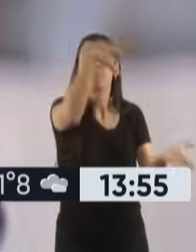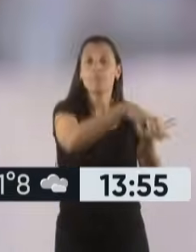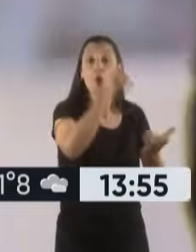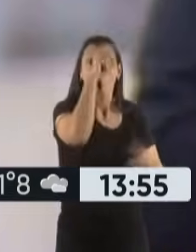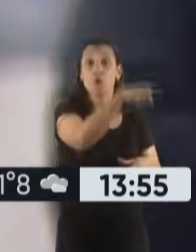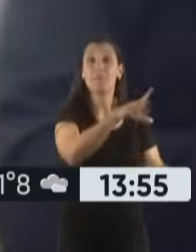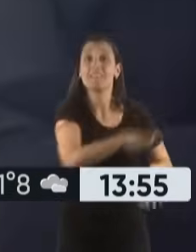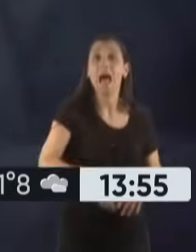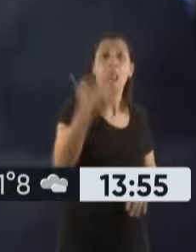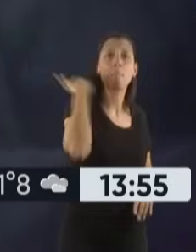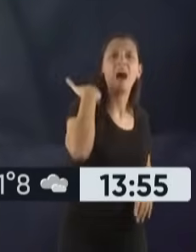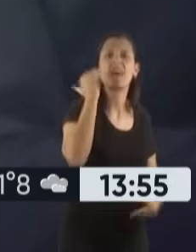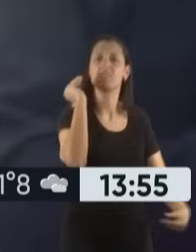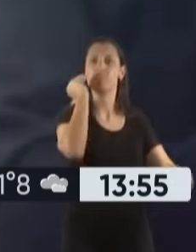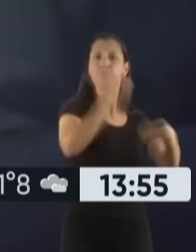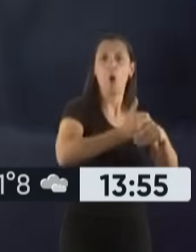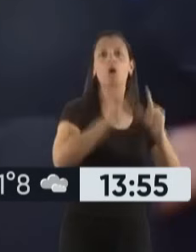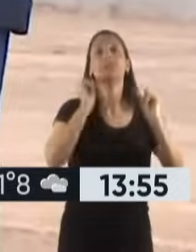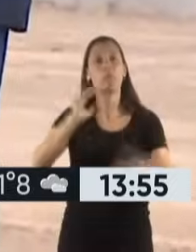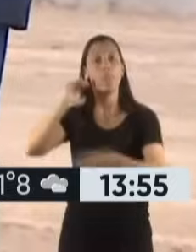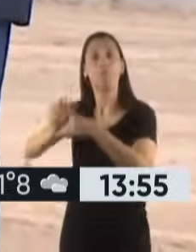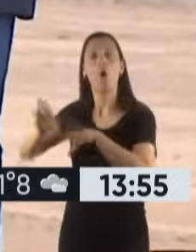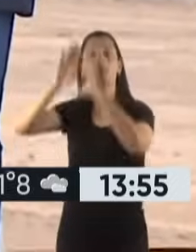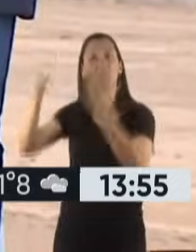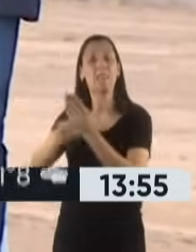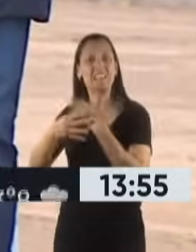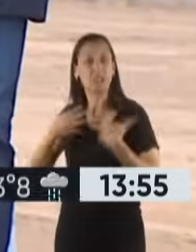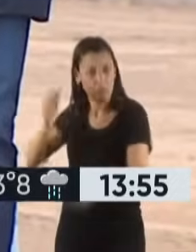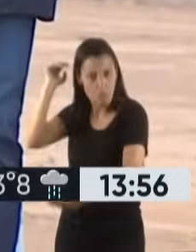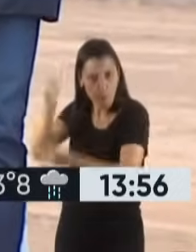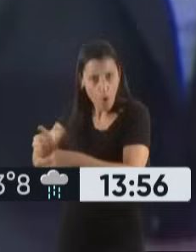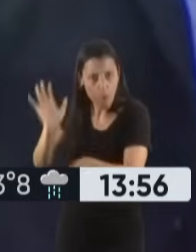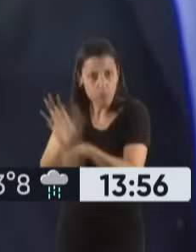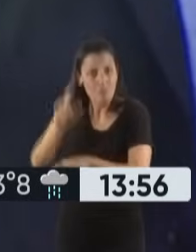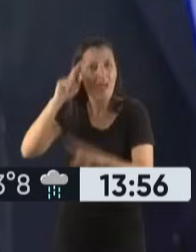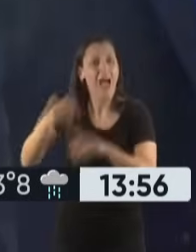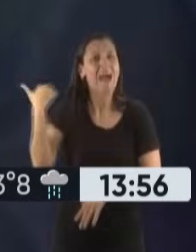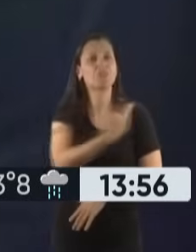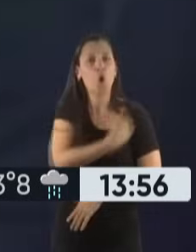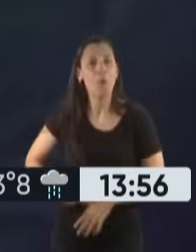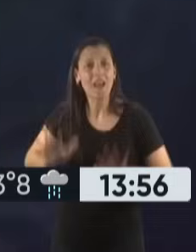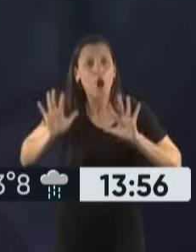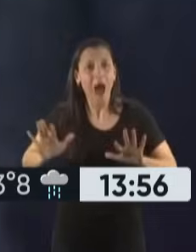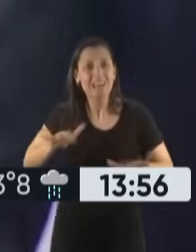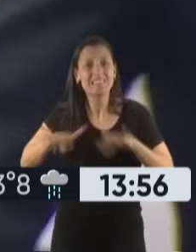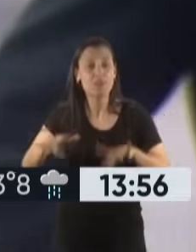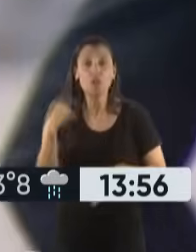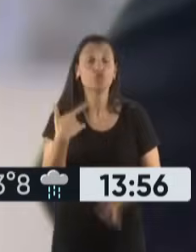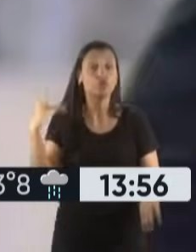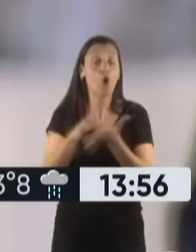Matanza. Cerraron el Ministerio de Salud. Y en ese contexto nos agarró la